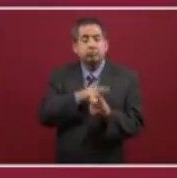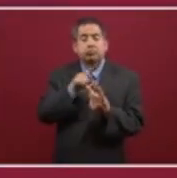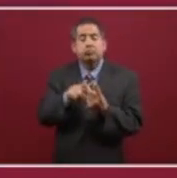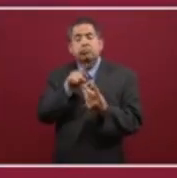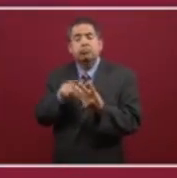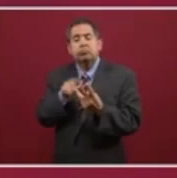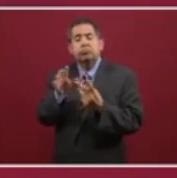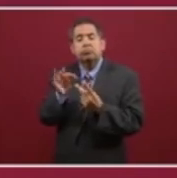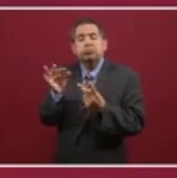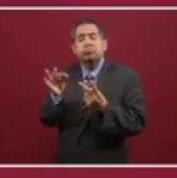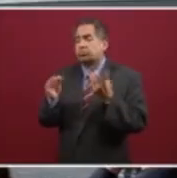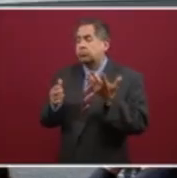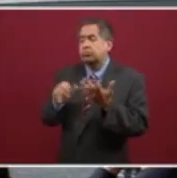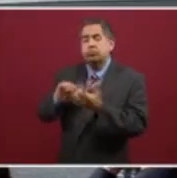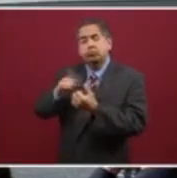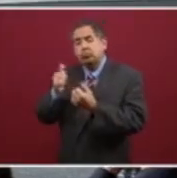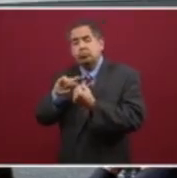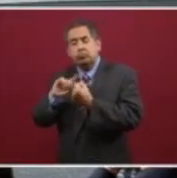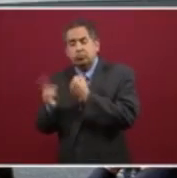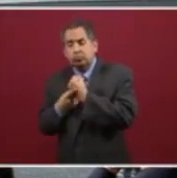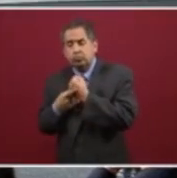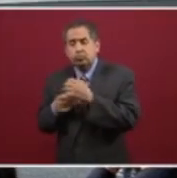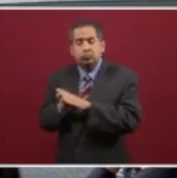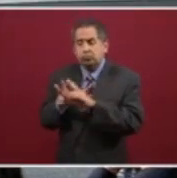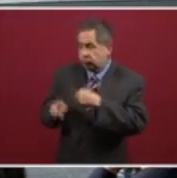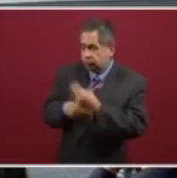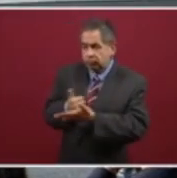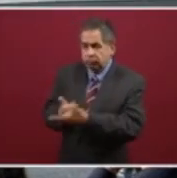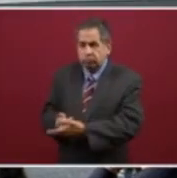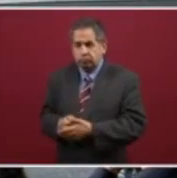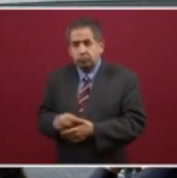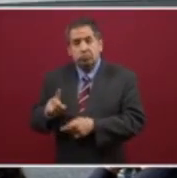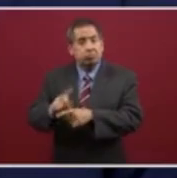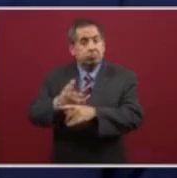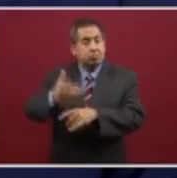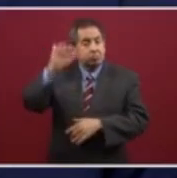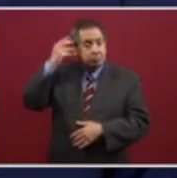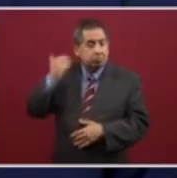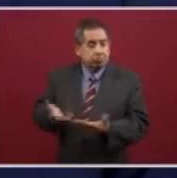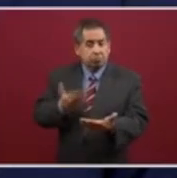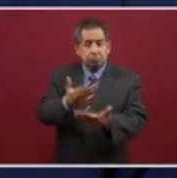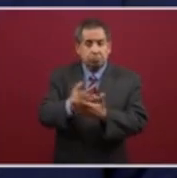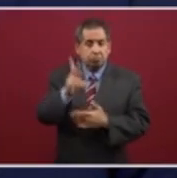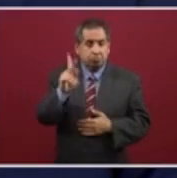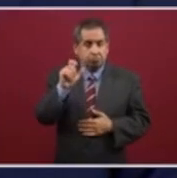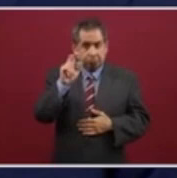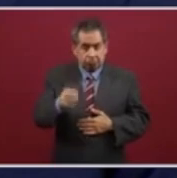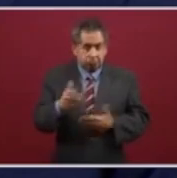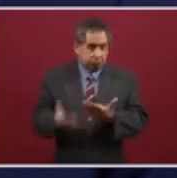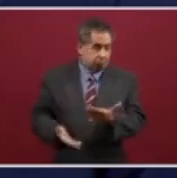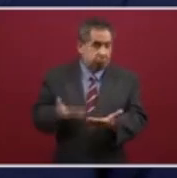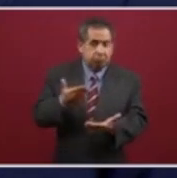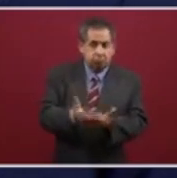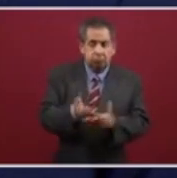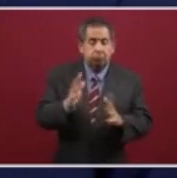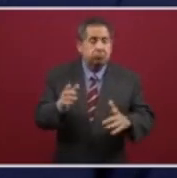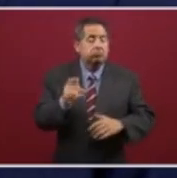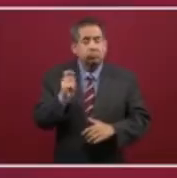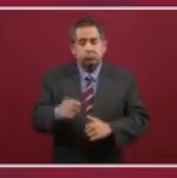fondo. O sea, ¿desde cuándo presentamos el plan? Bueno, ya